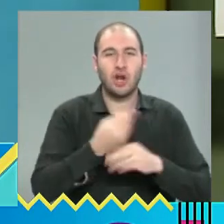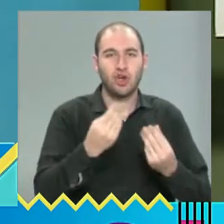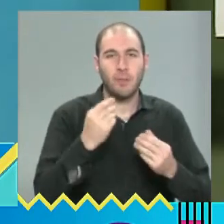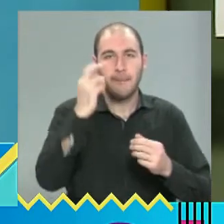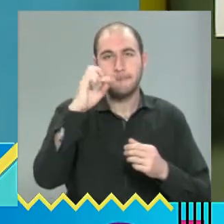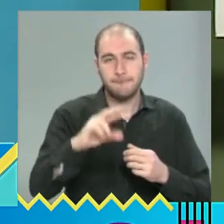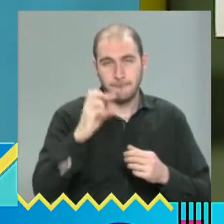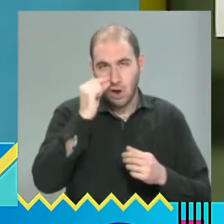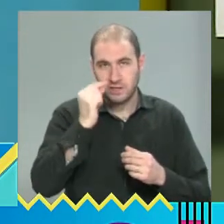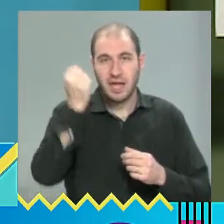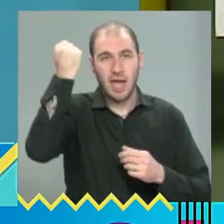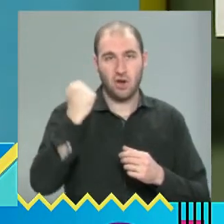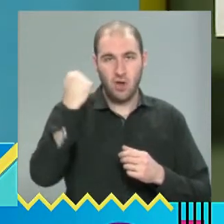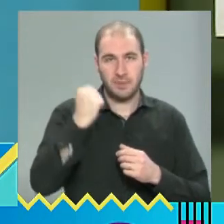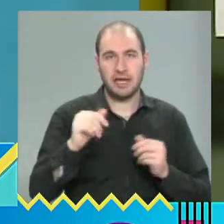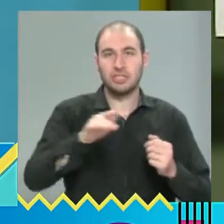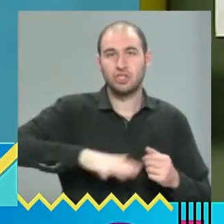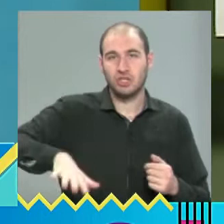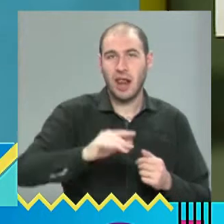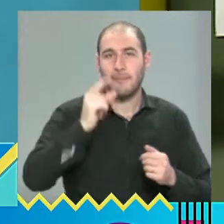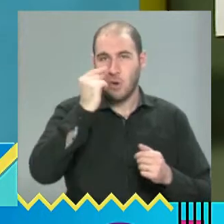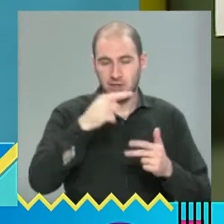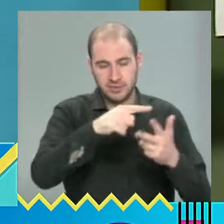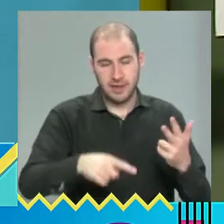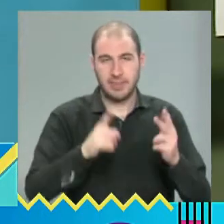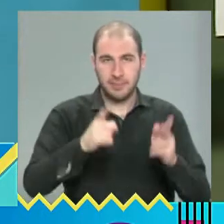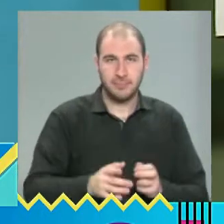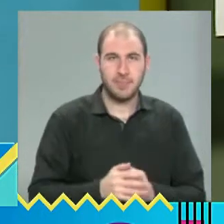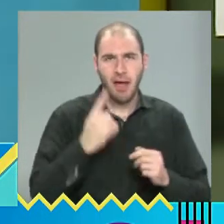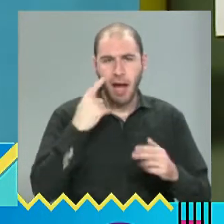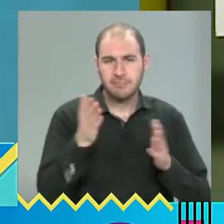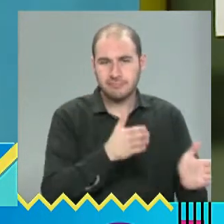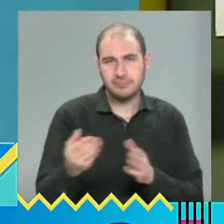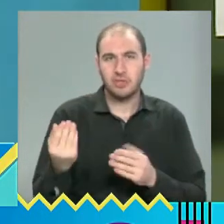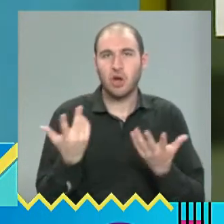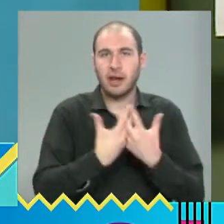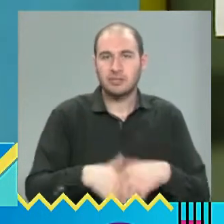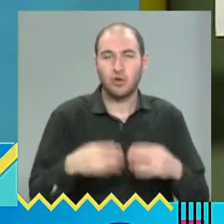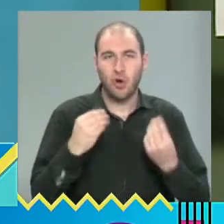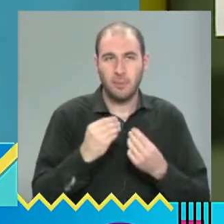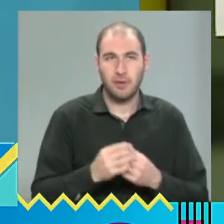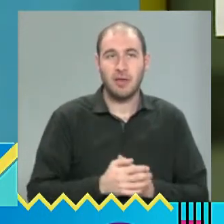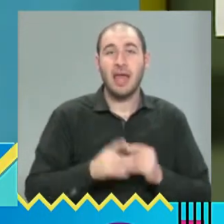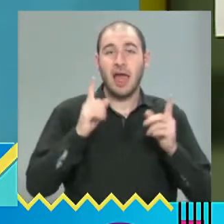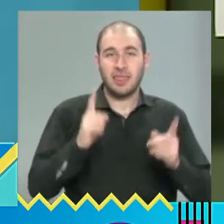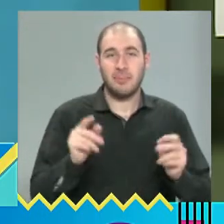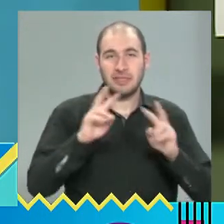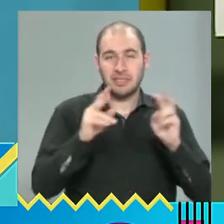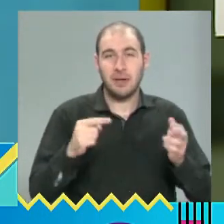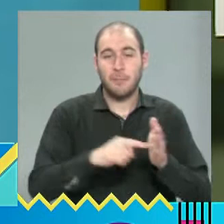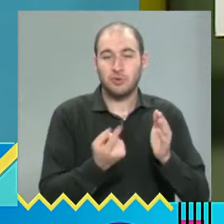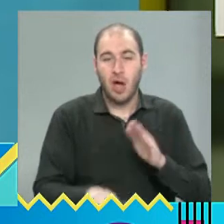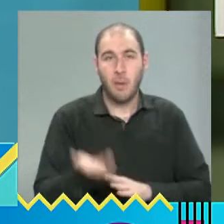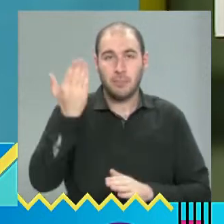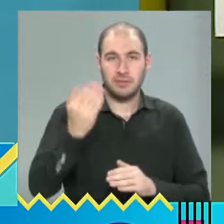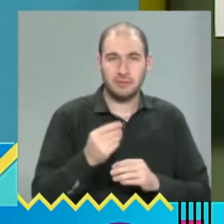nuestra política económica, social y política también. Vamos a ir viendo cómo se entrecruza todo. Vamos a tocar, por supuesto, la cláusula